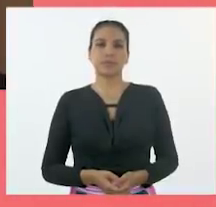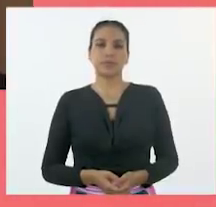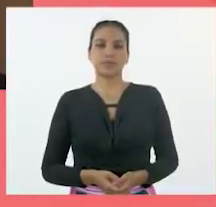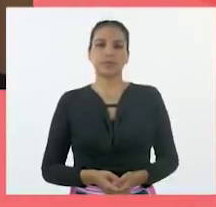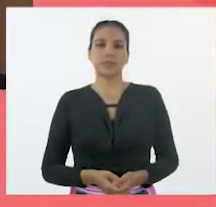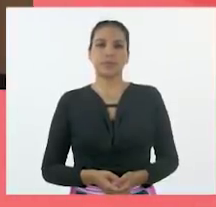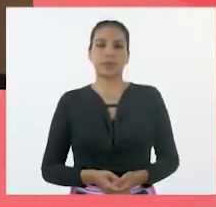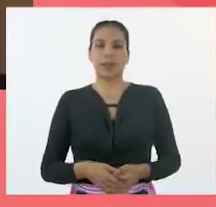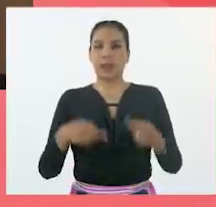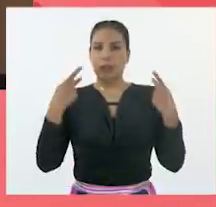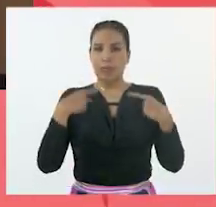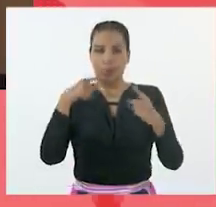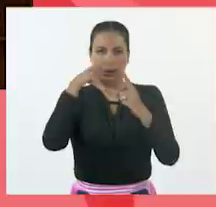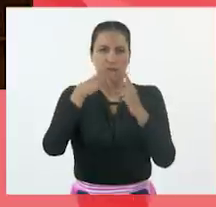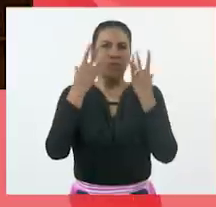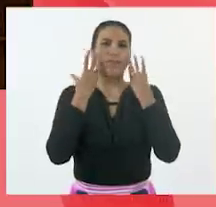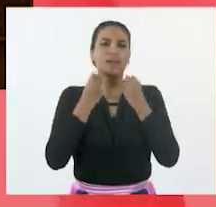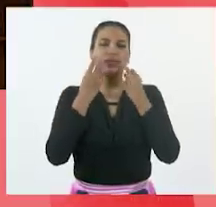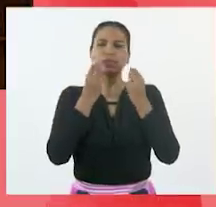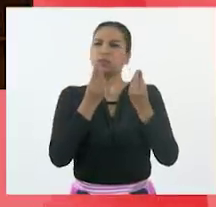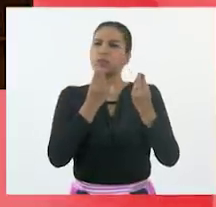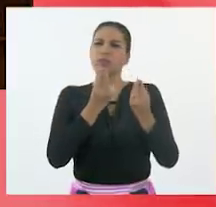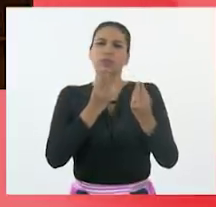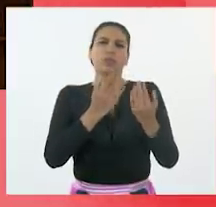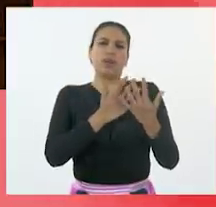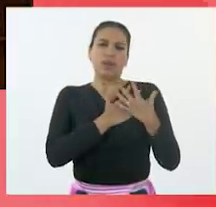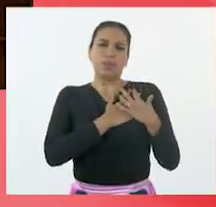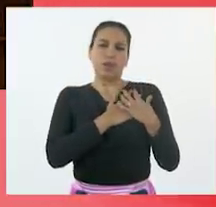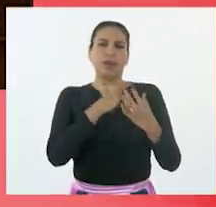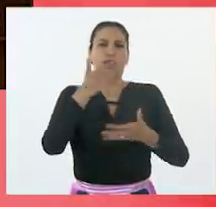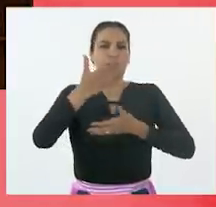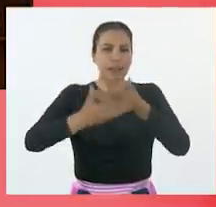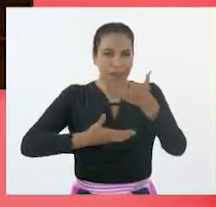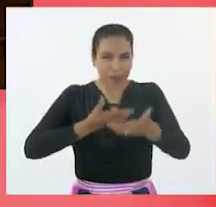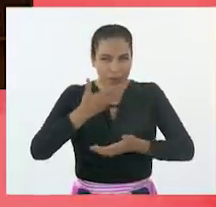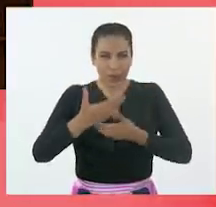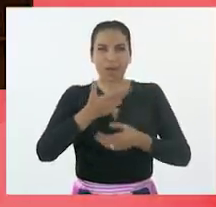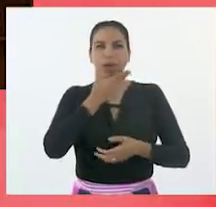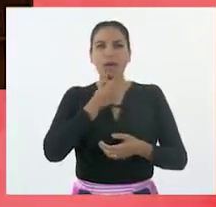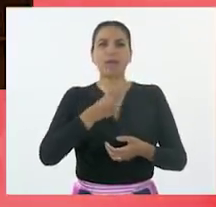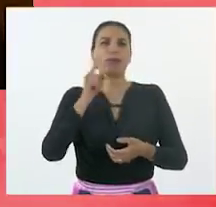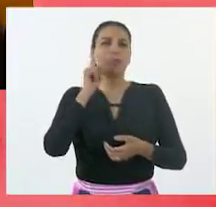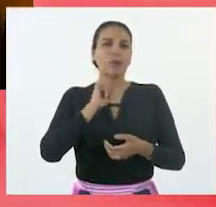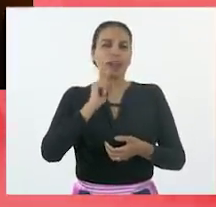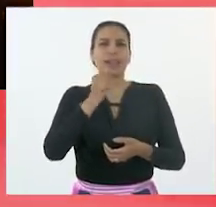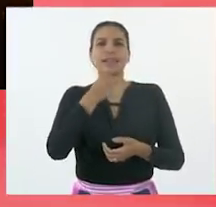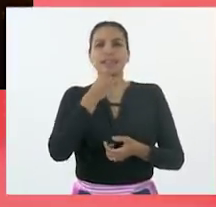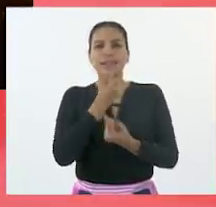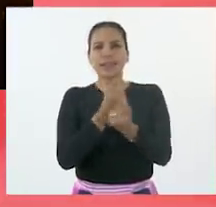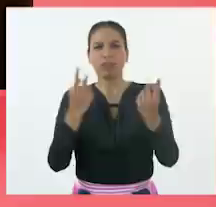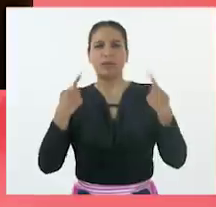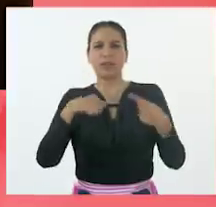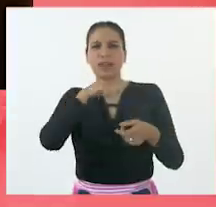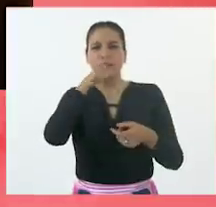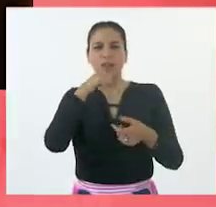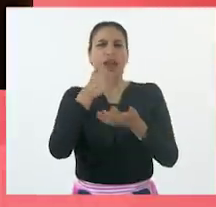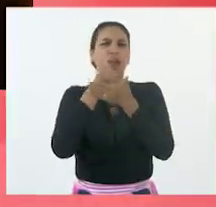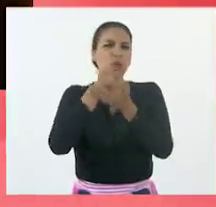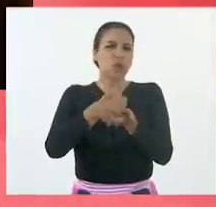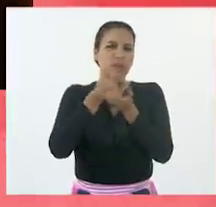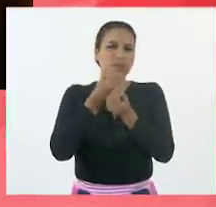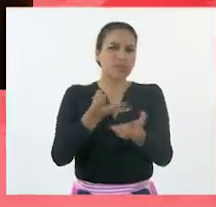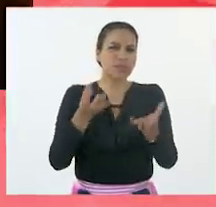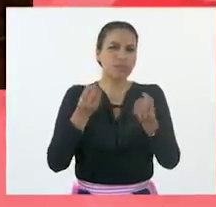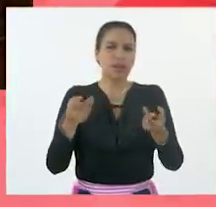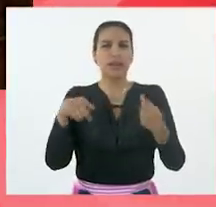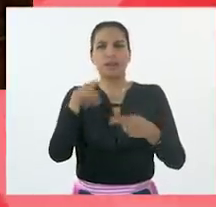A él como persona lo amaron mucho. Era caballeroso con los hombres, las mujeres, los niños, los ancianos. Hizo obras de beneficencia a